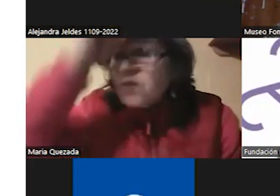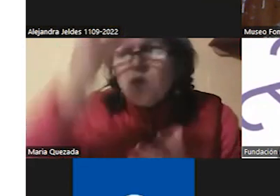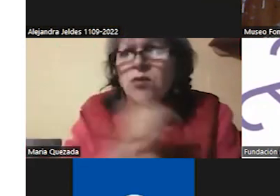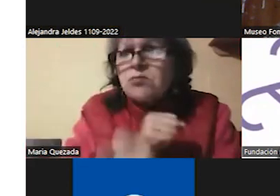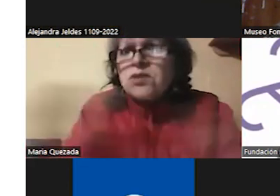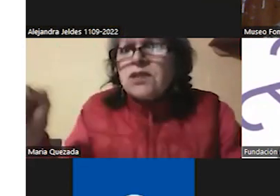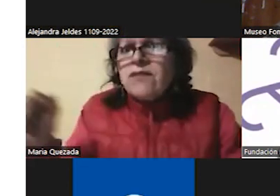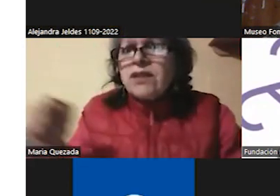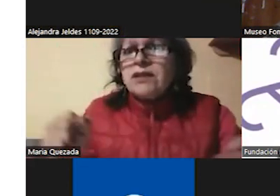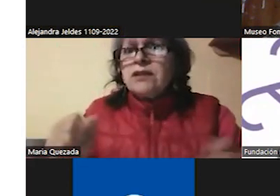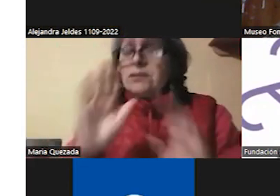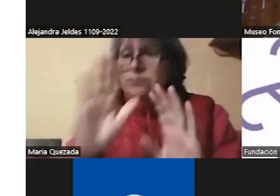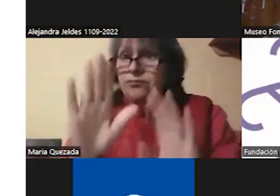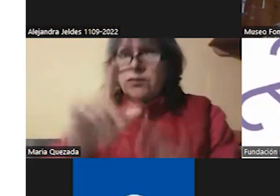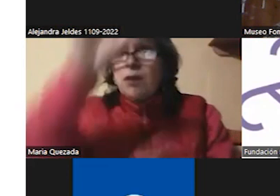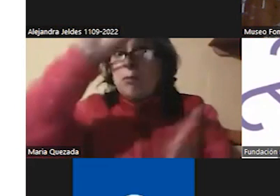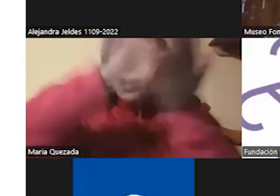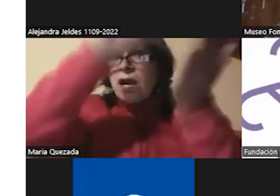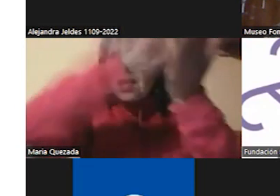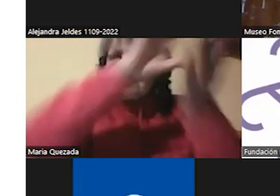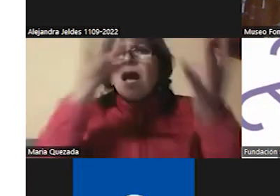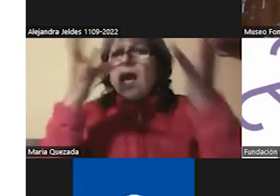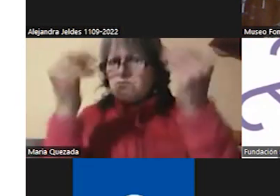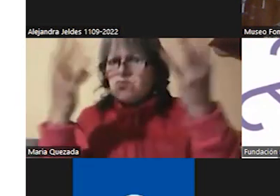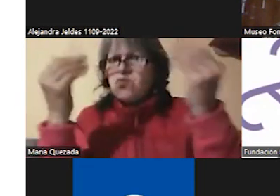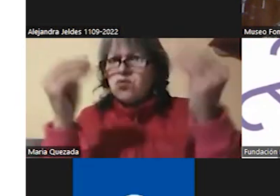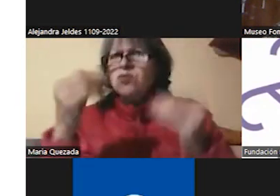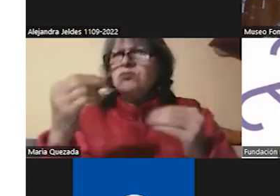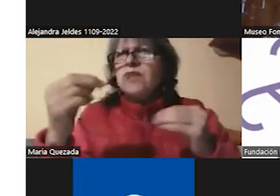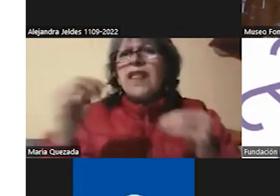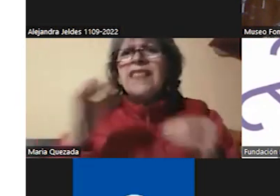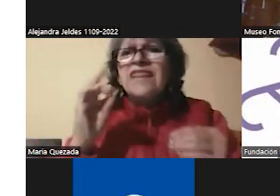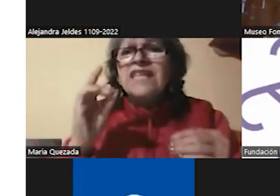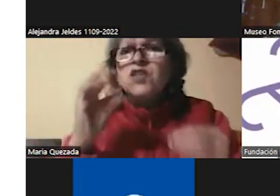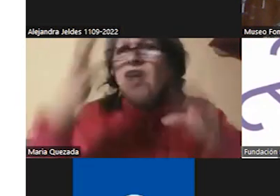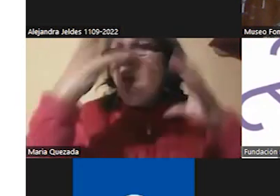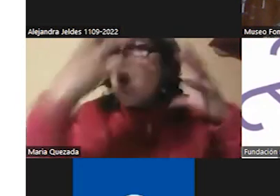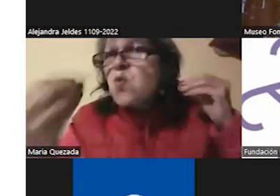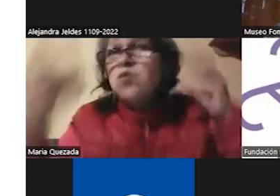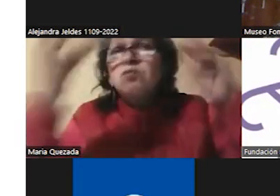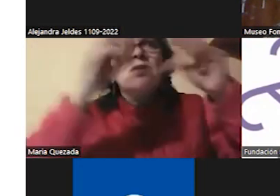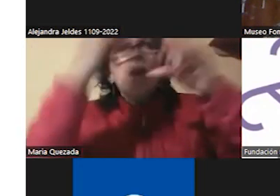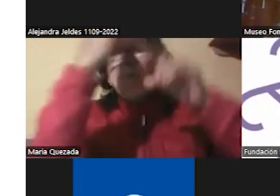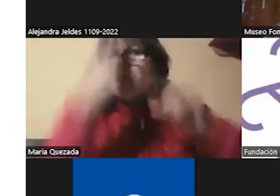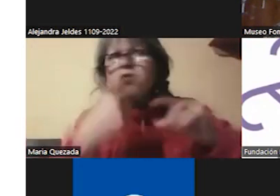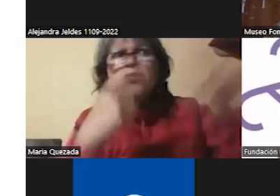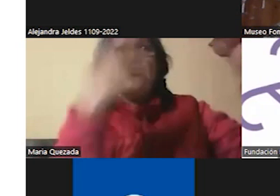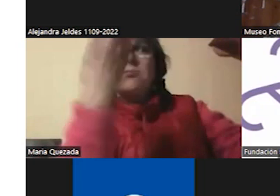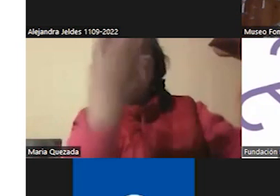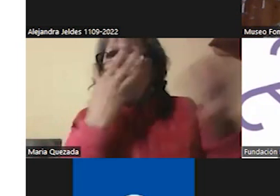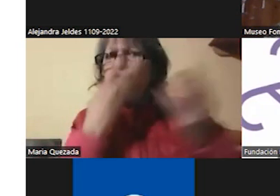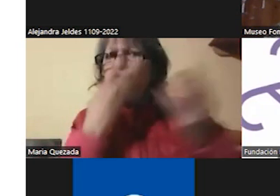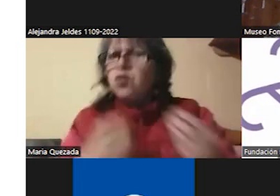masivo? Yo primera vez que me entero de esto y verdad no lo puedo creer. Que hay muchos lugares, dice, de historia,